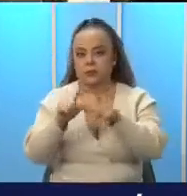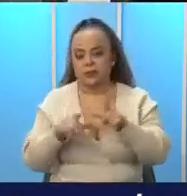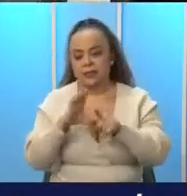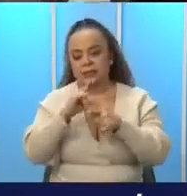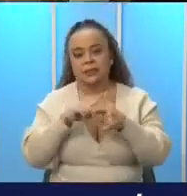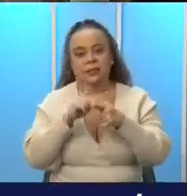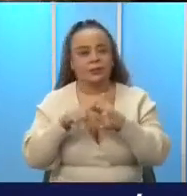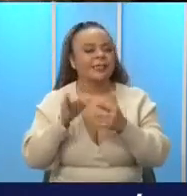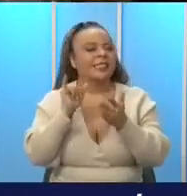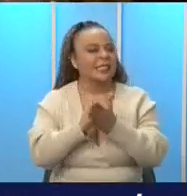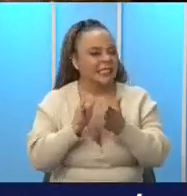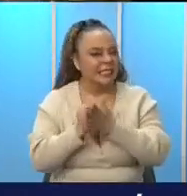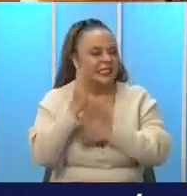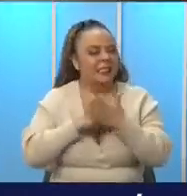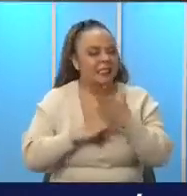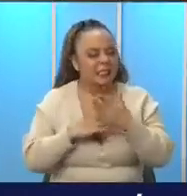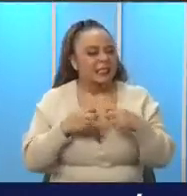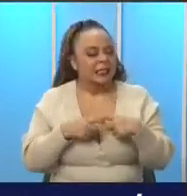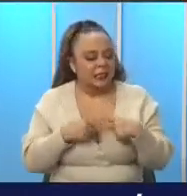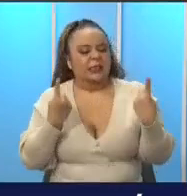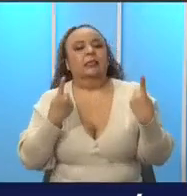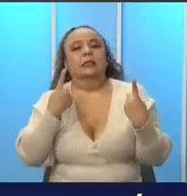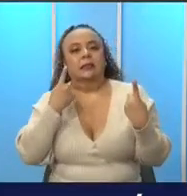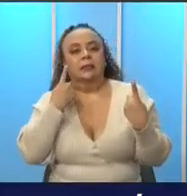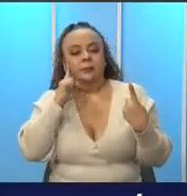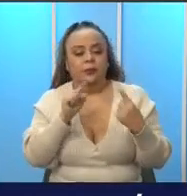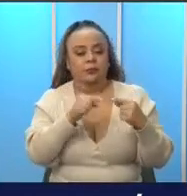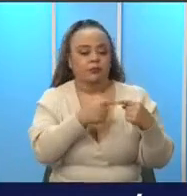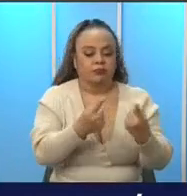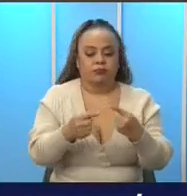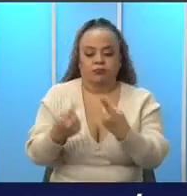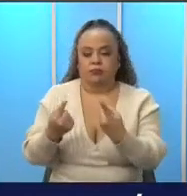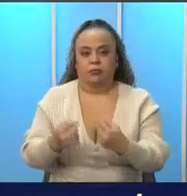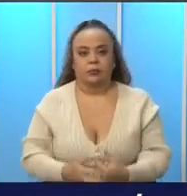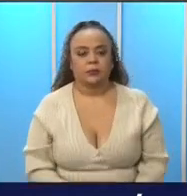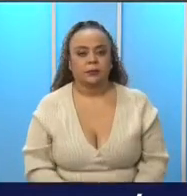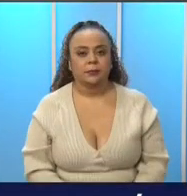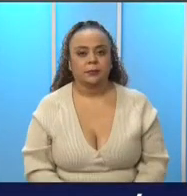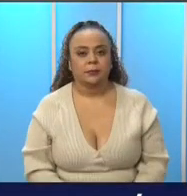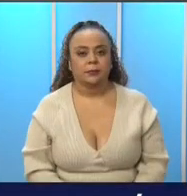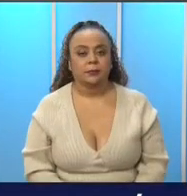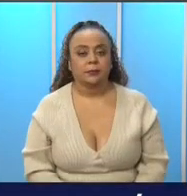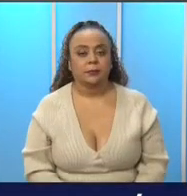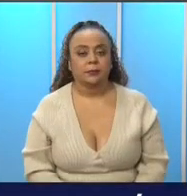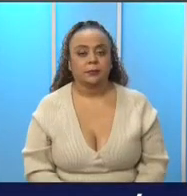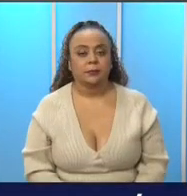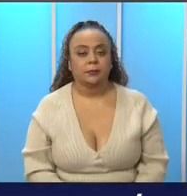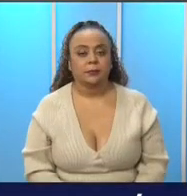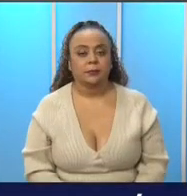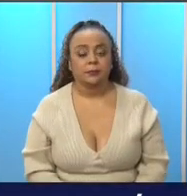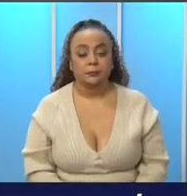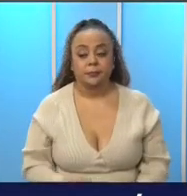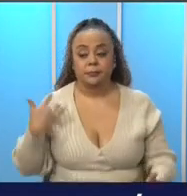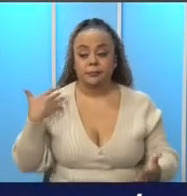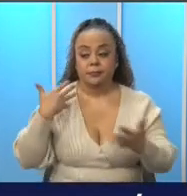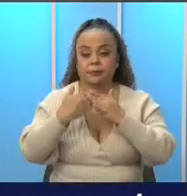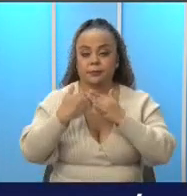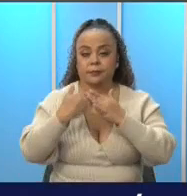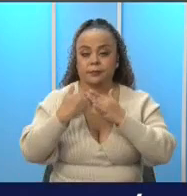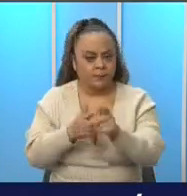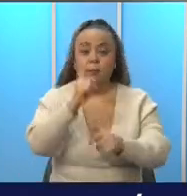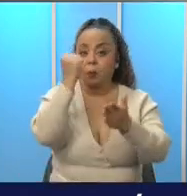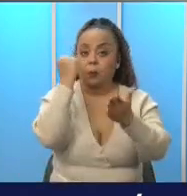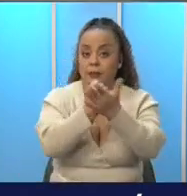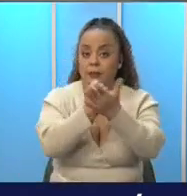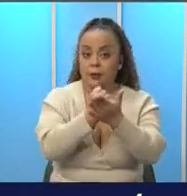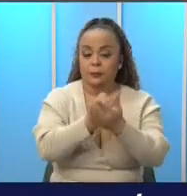generado cierta fricción por enfrentamientos entre ellos en los últimos días se observaron ataque con arma de fuego un